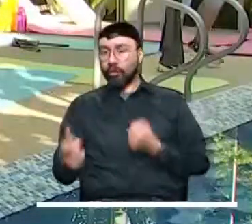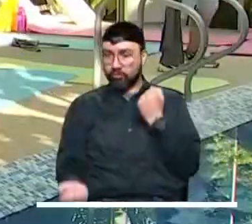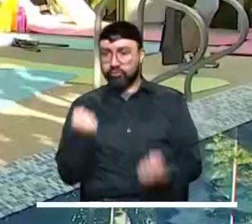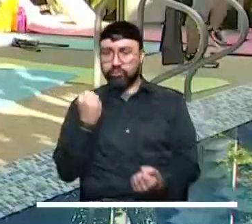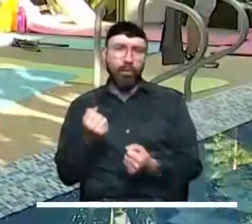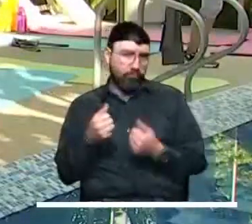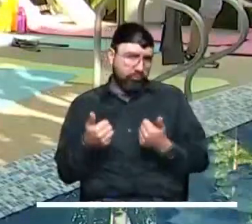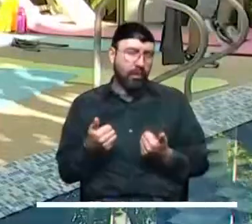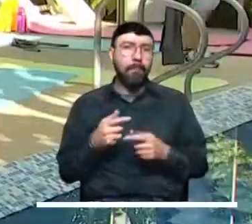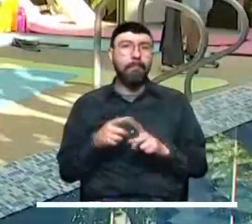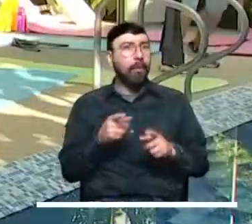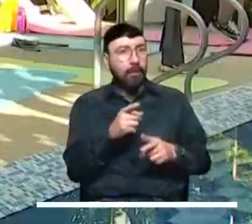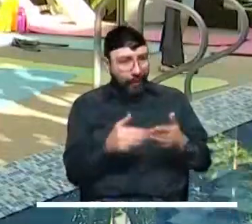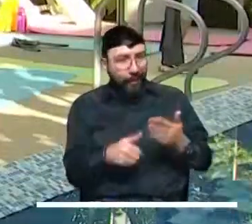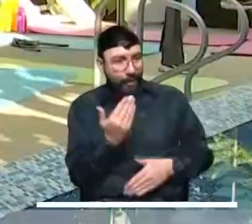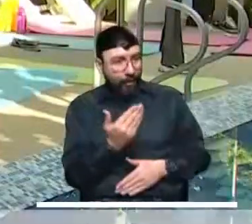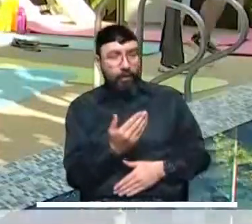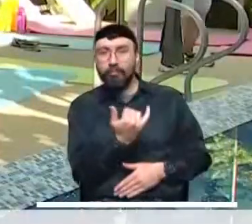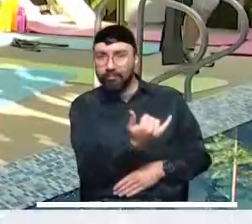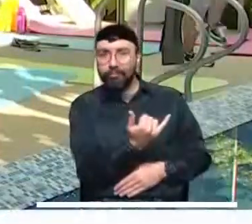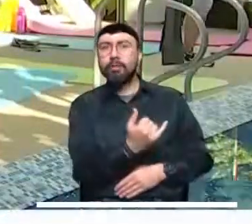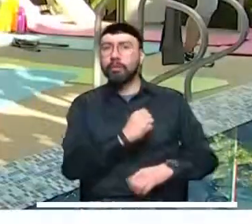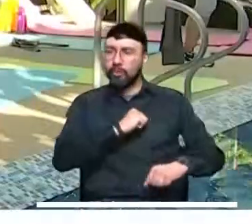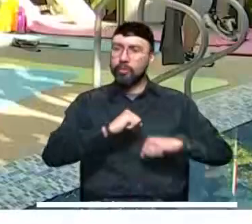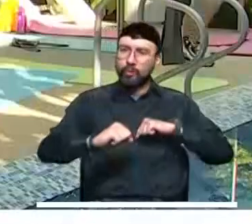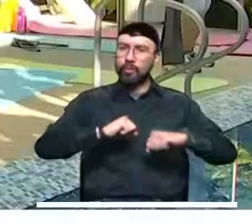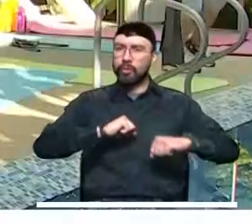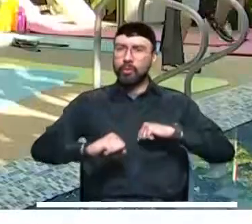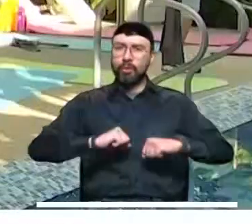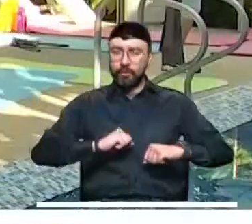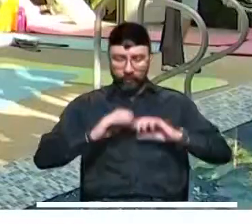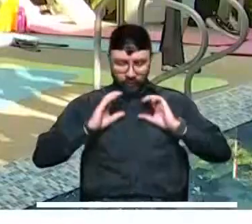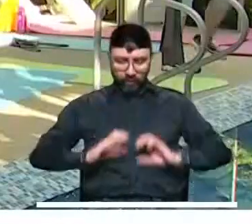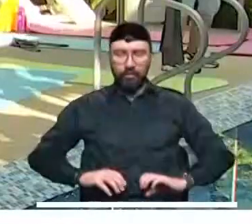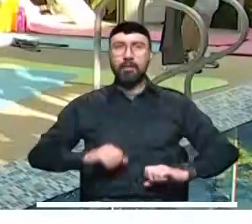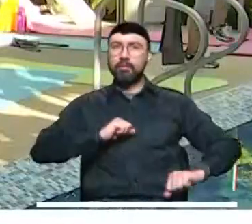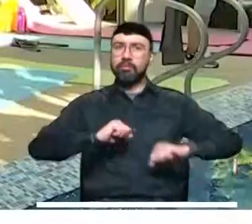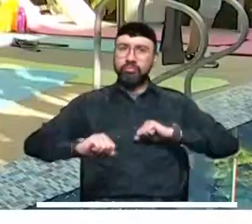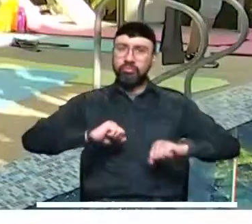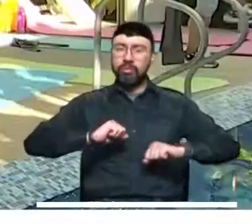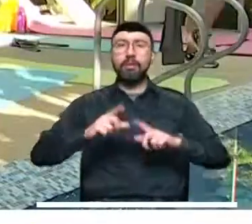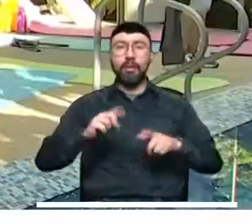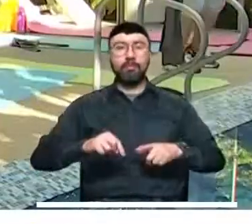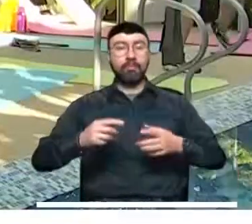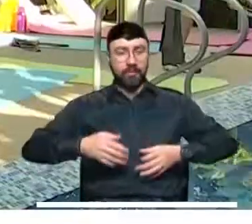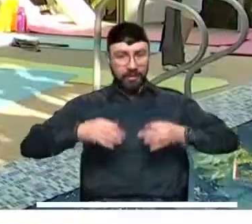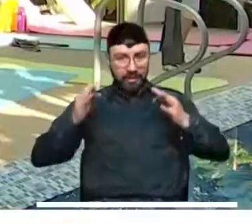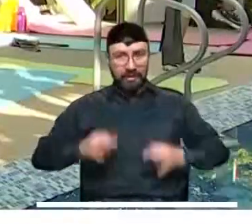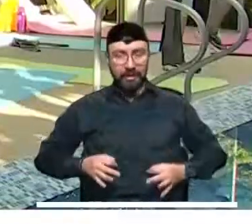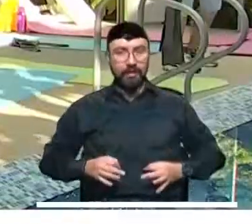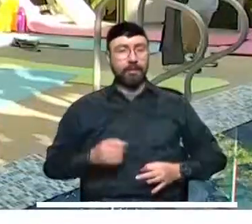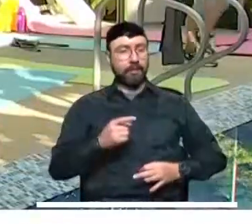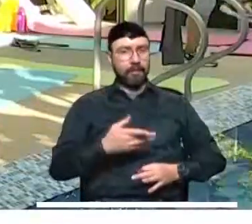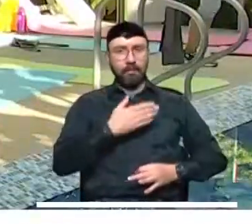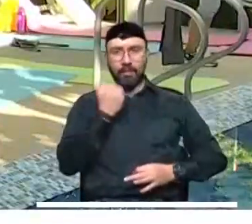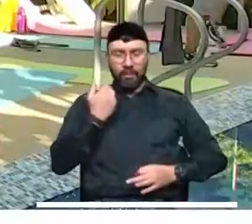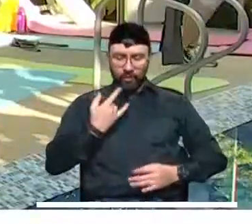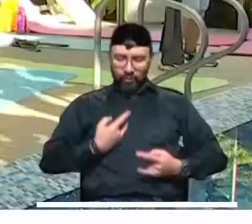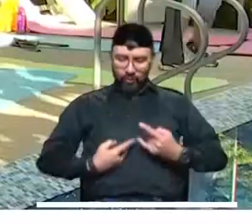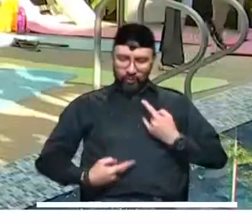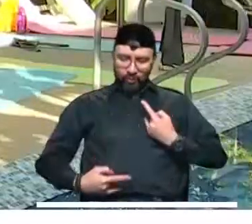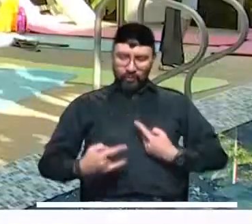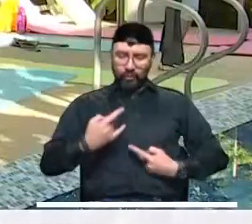herramientas, pero para iniciar realizamos ejercicio funcional, un ejercicio que garantiza aumentar nuestra tasa metabólica